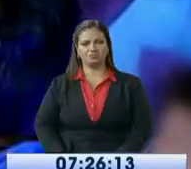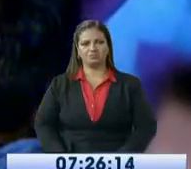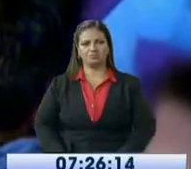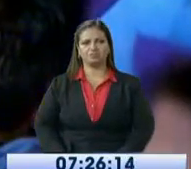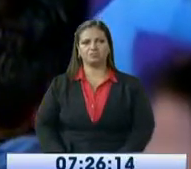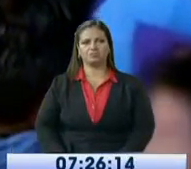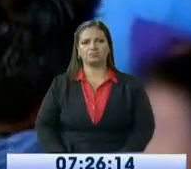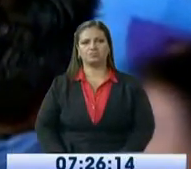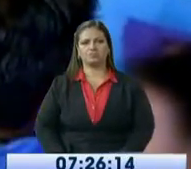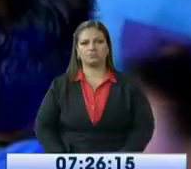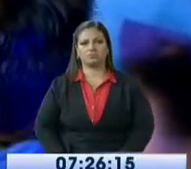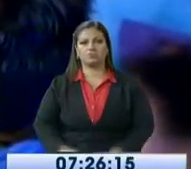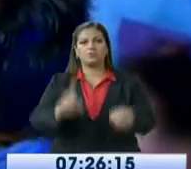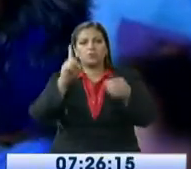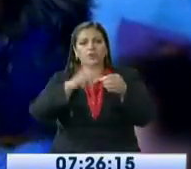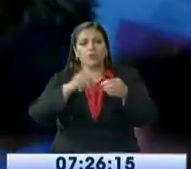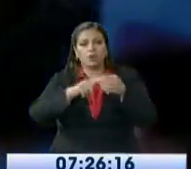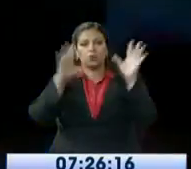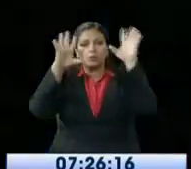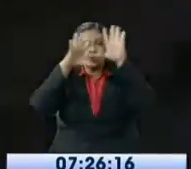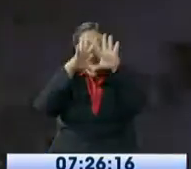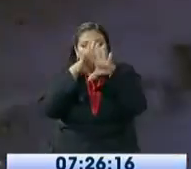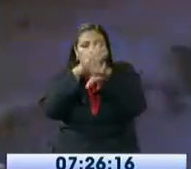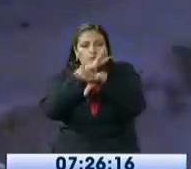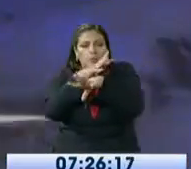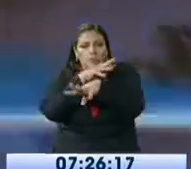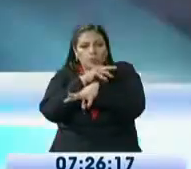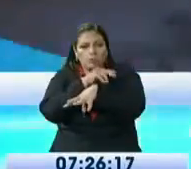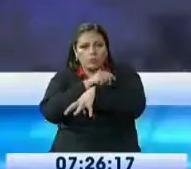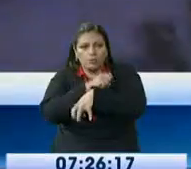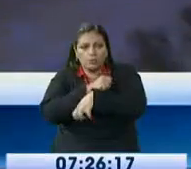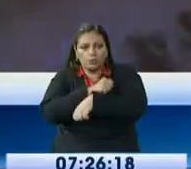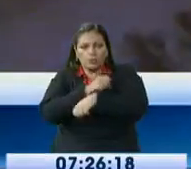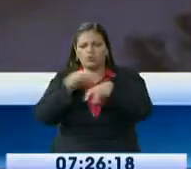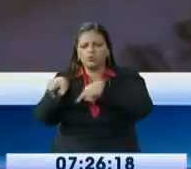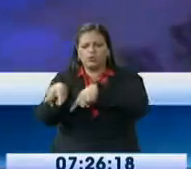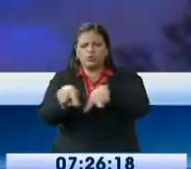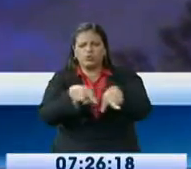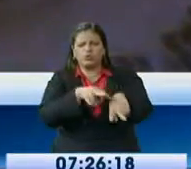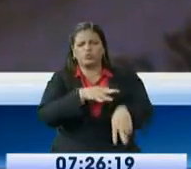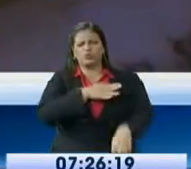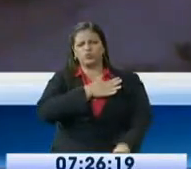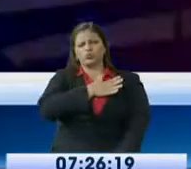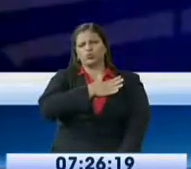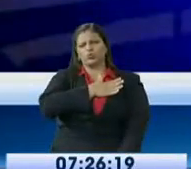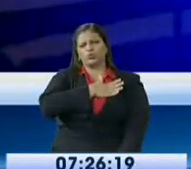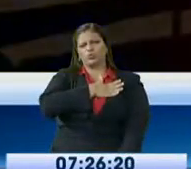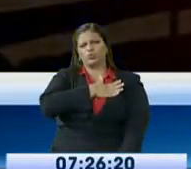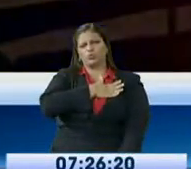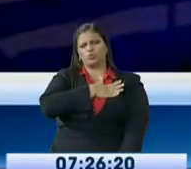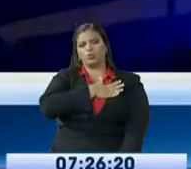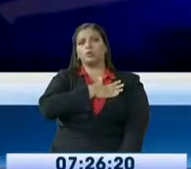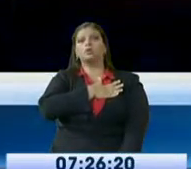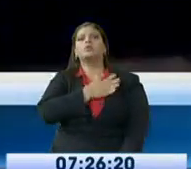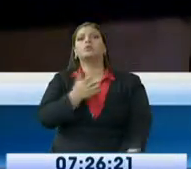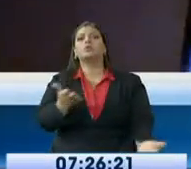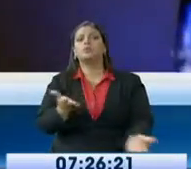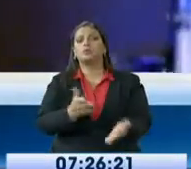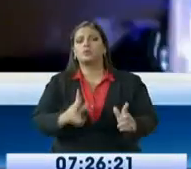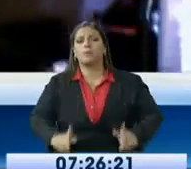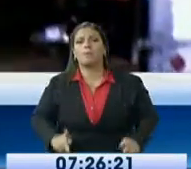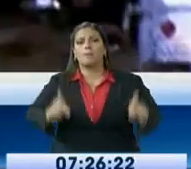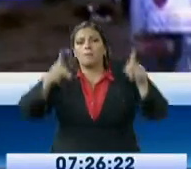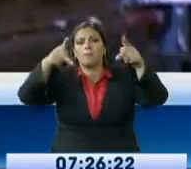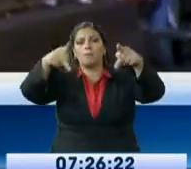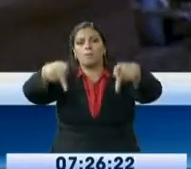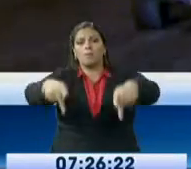El manto de la noche empezaba a cubrir el cielo de la capital y un doloroso cuadro se dibujaba a la altura del puente que baja a Zambisa. Una motocicleta